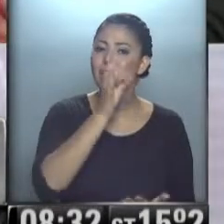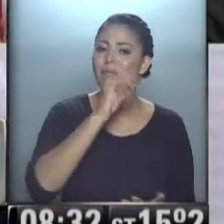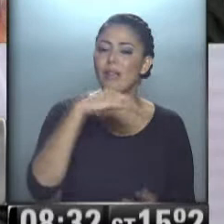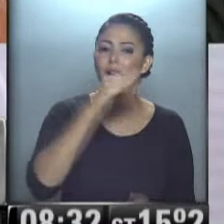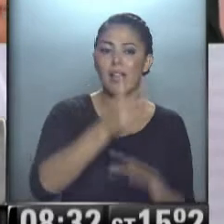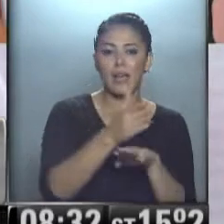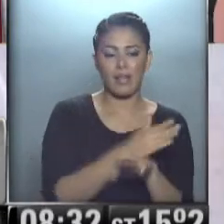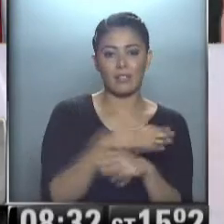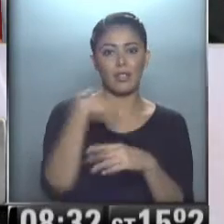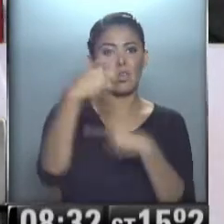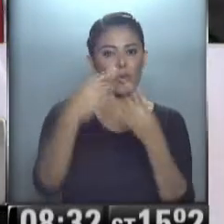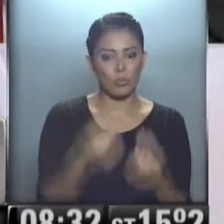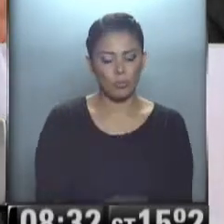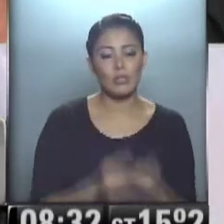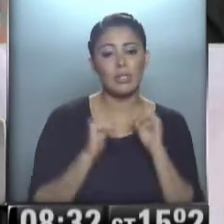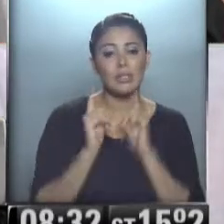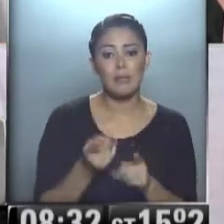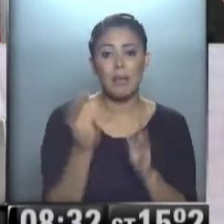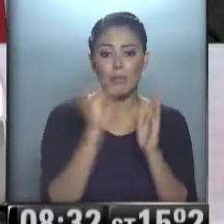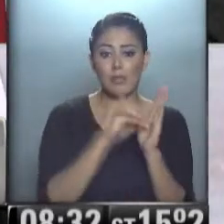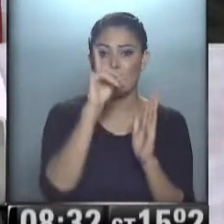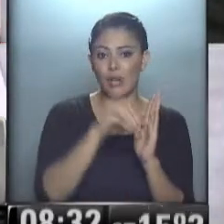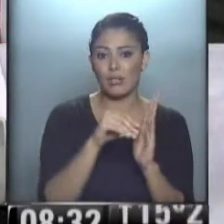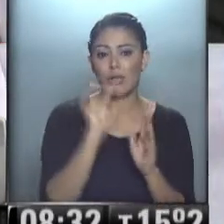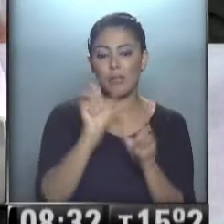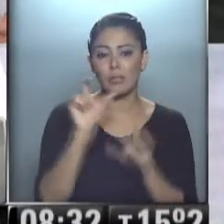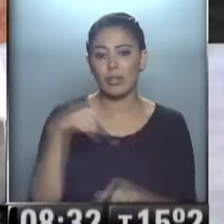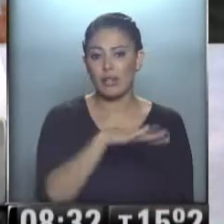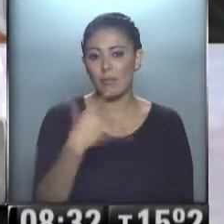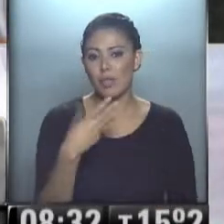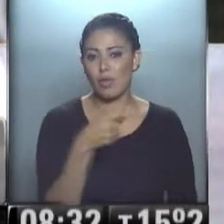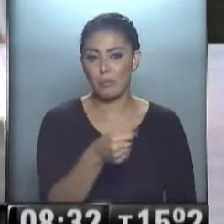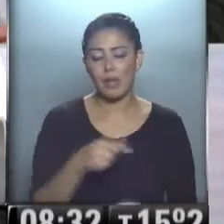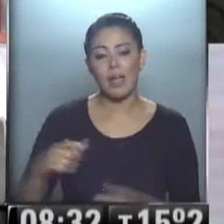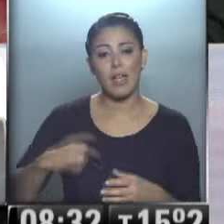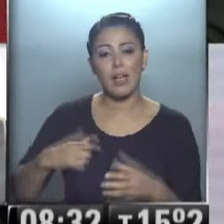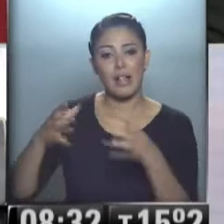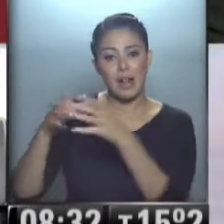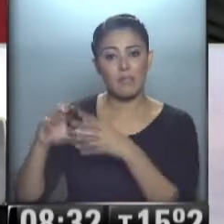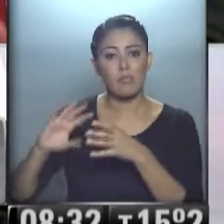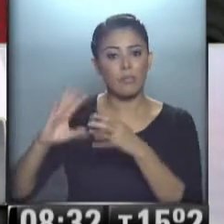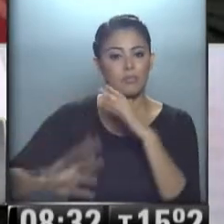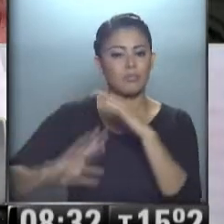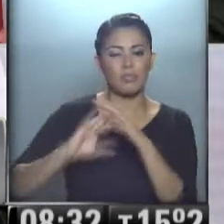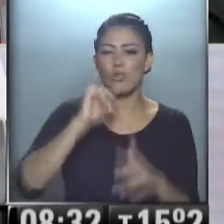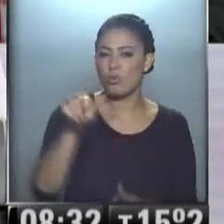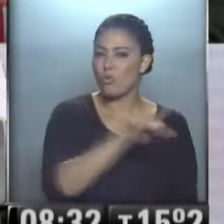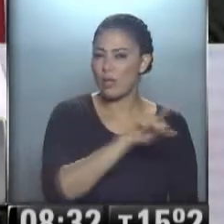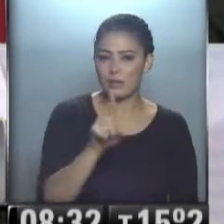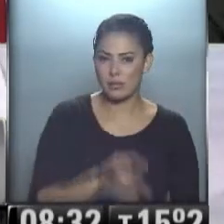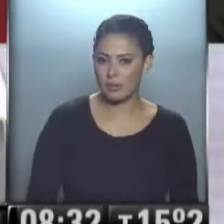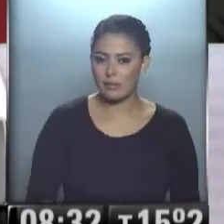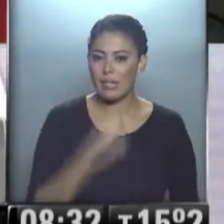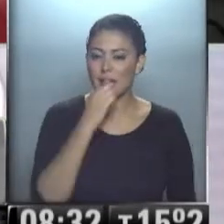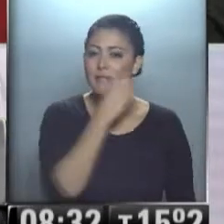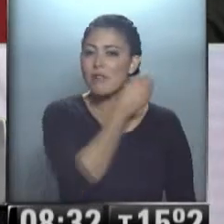y esto a la vez de tener bajos precios para el consumo popular la mesa enlace evidentemente no está de acuerdo con esto de que esté el